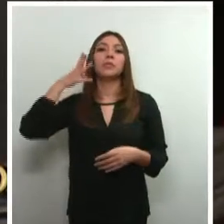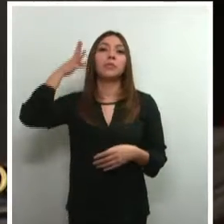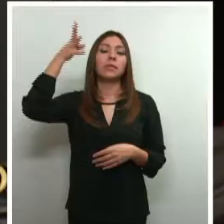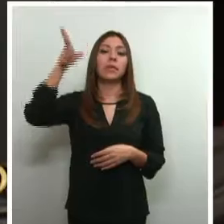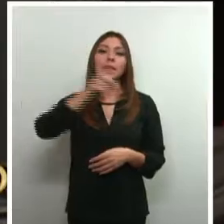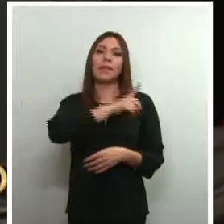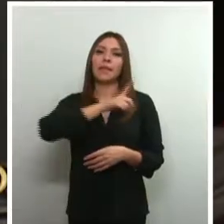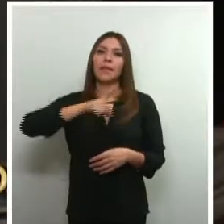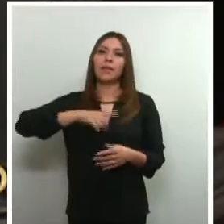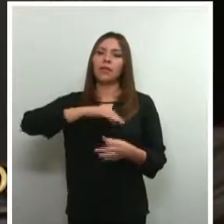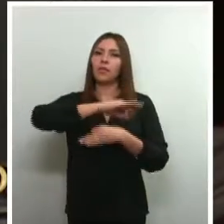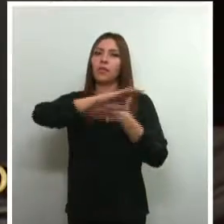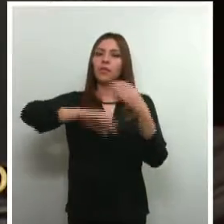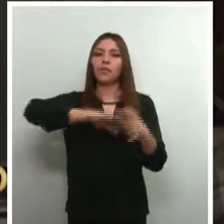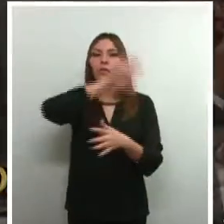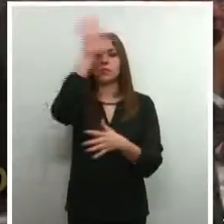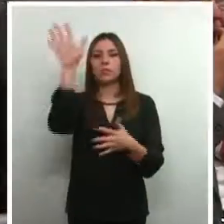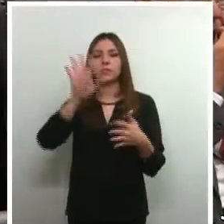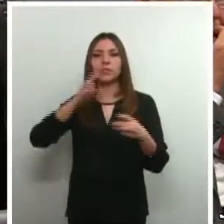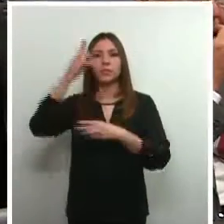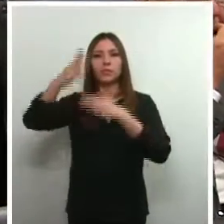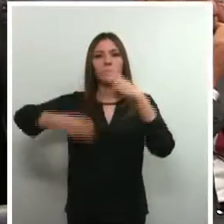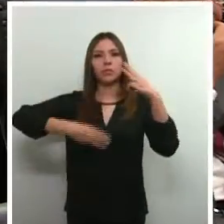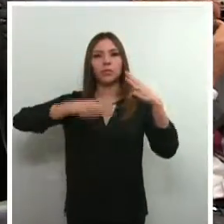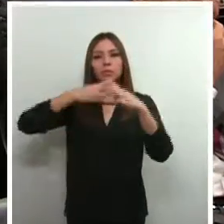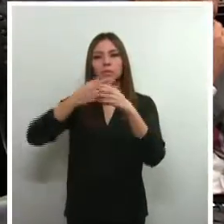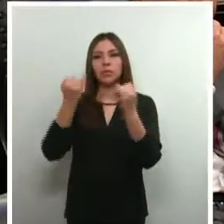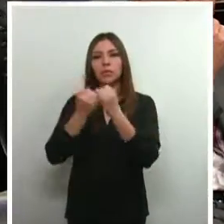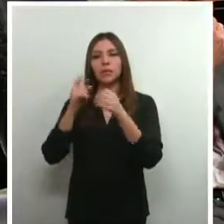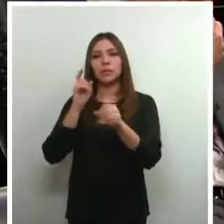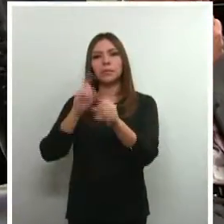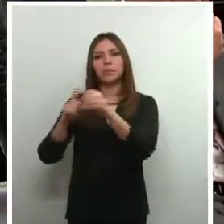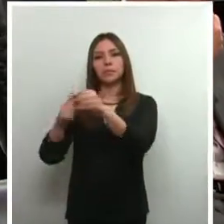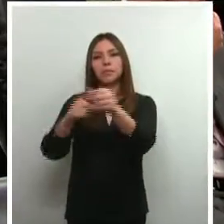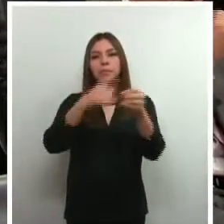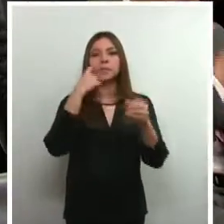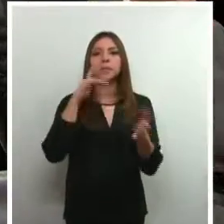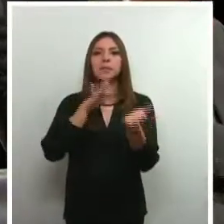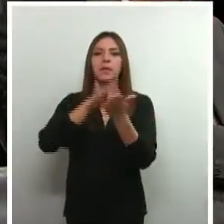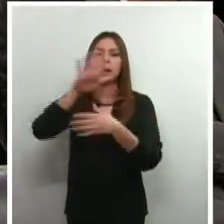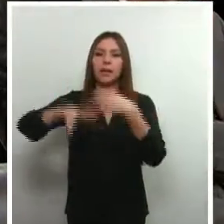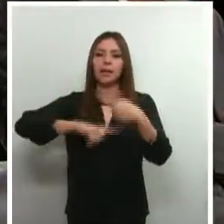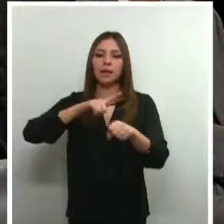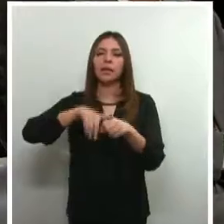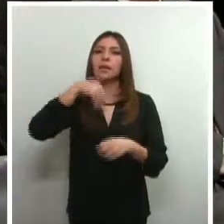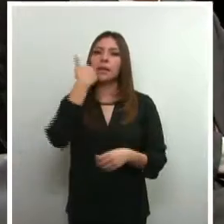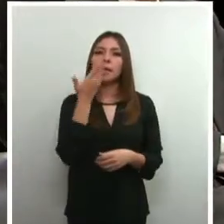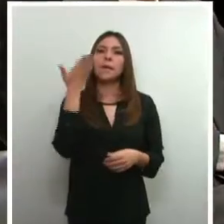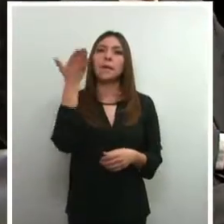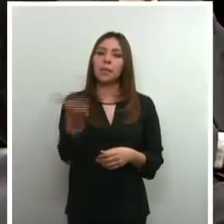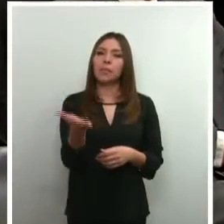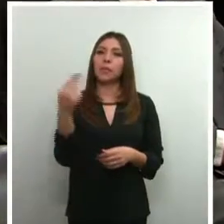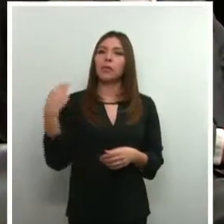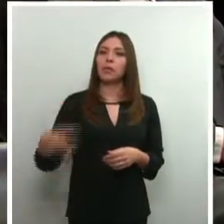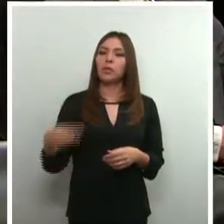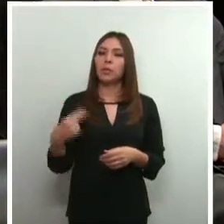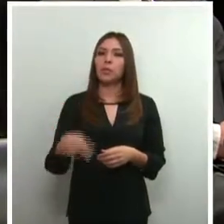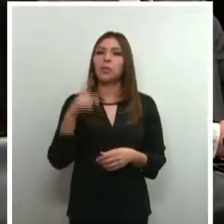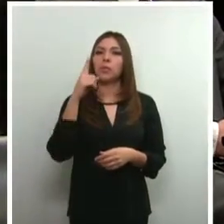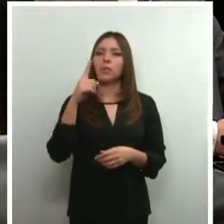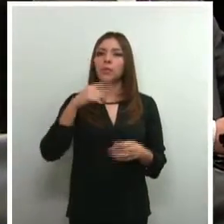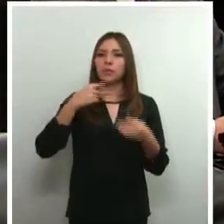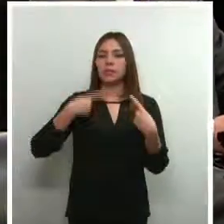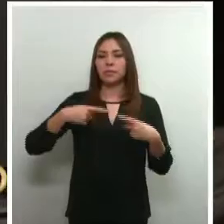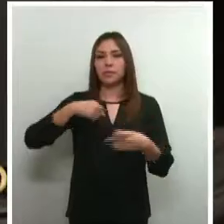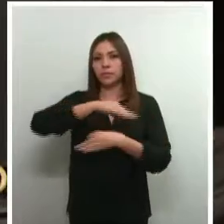abarcar todas las naciones del planeta que ahora defienden a los animales. Les pido, a nombre de una sociedad